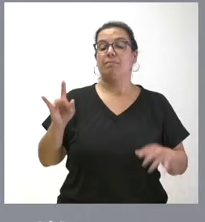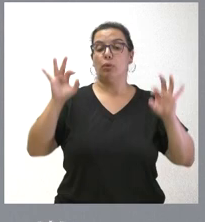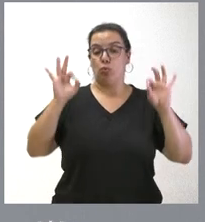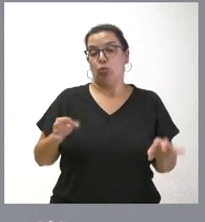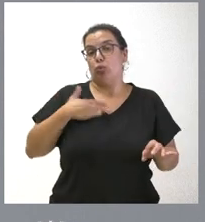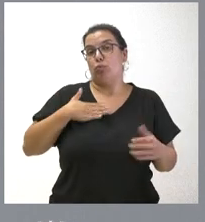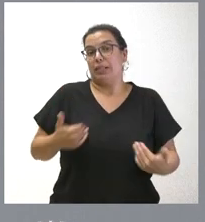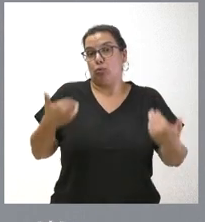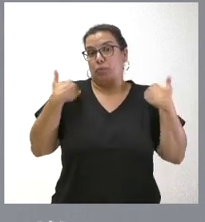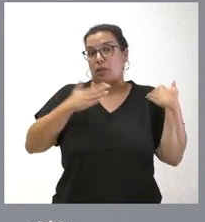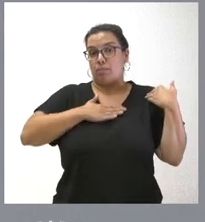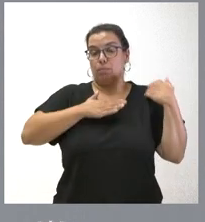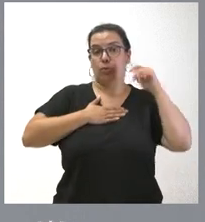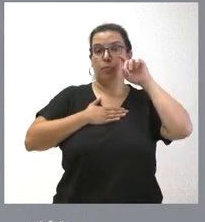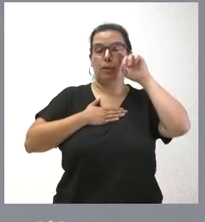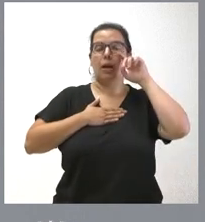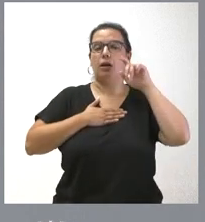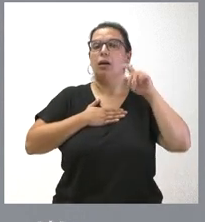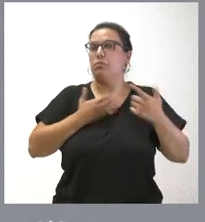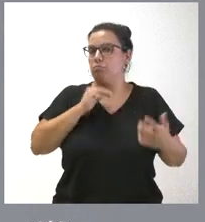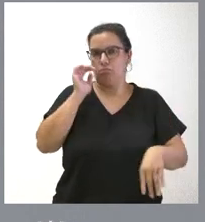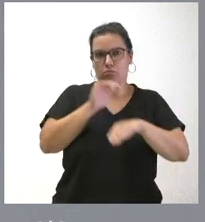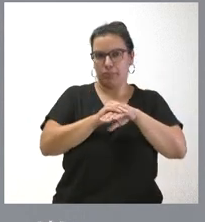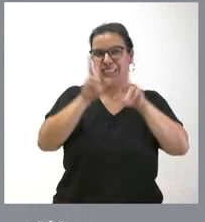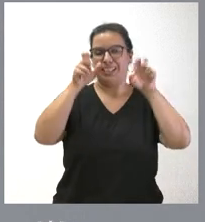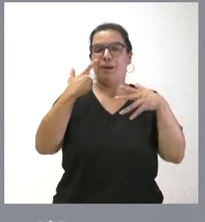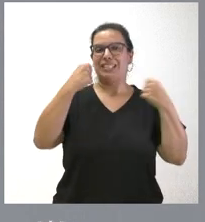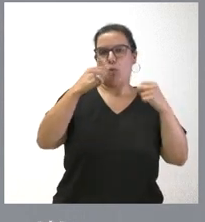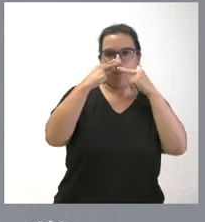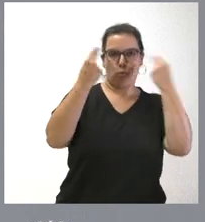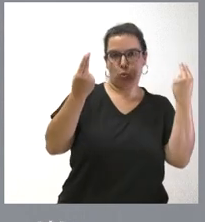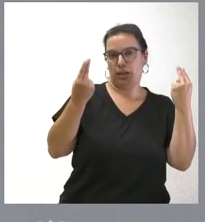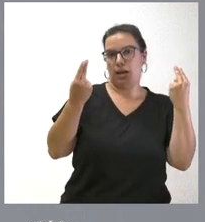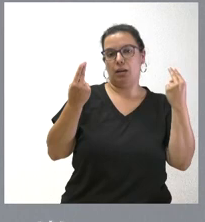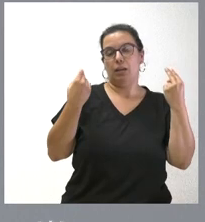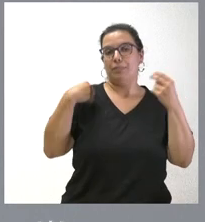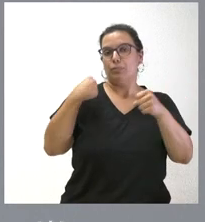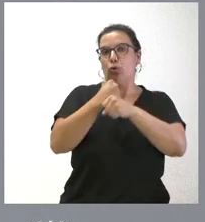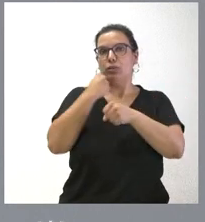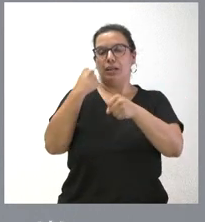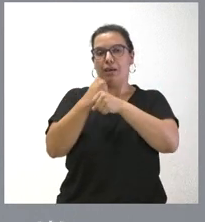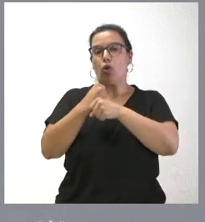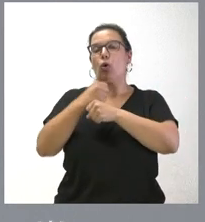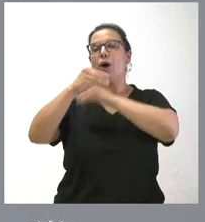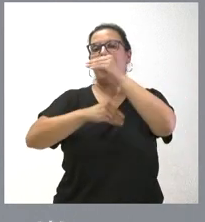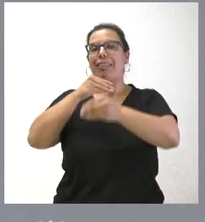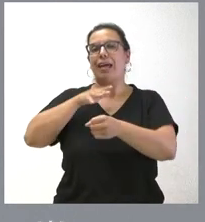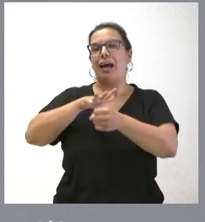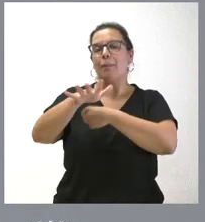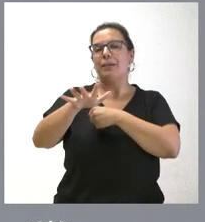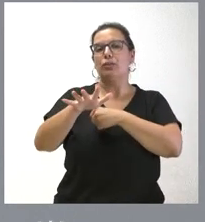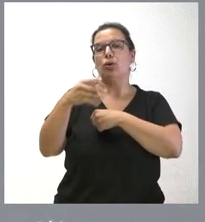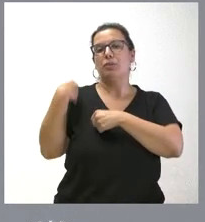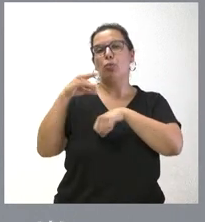corresponde conforme a nuestras competencias en materia de salud pública y la que se deriva del trabajo en el ámbito de la Sam de